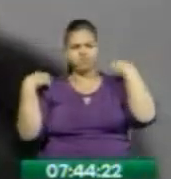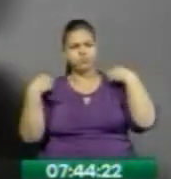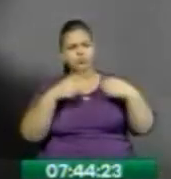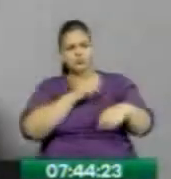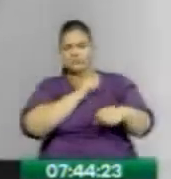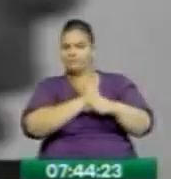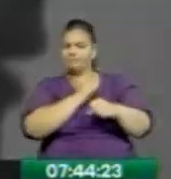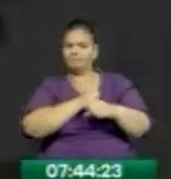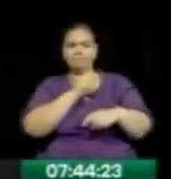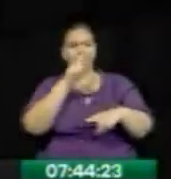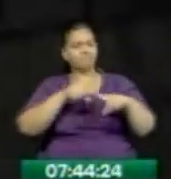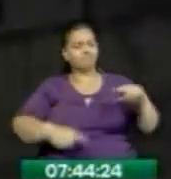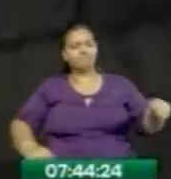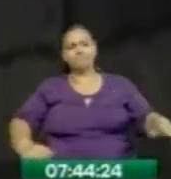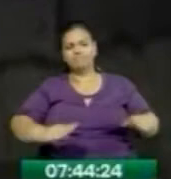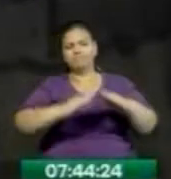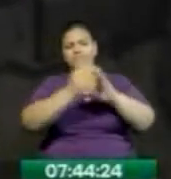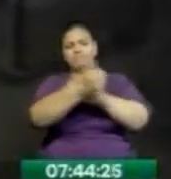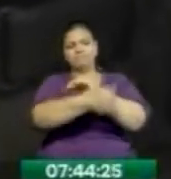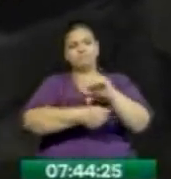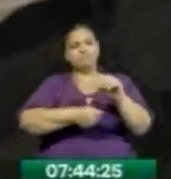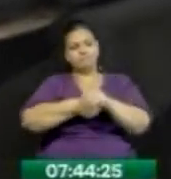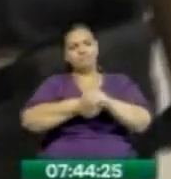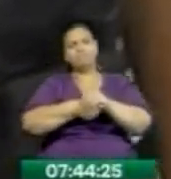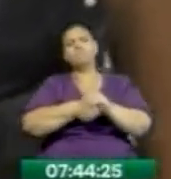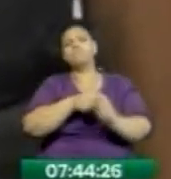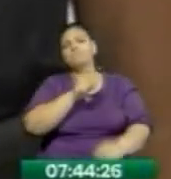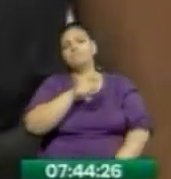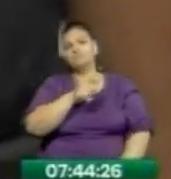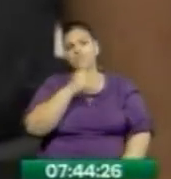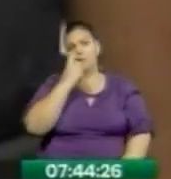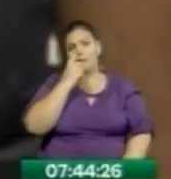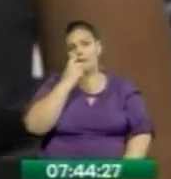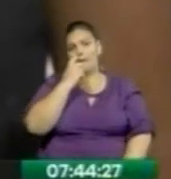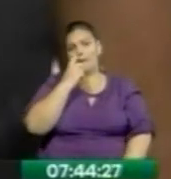días de incapacidad. Informó Jorge Salazar.